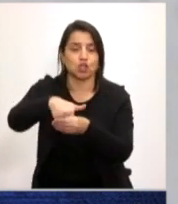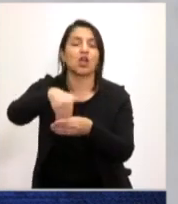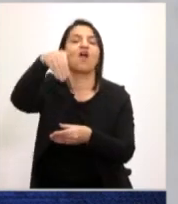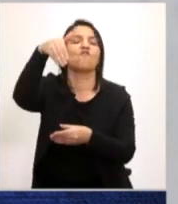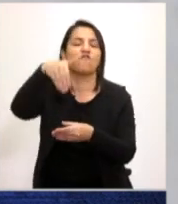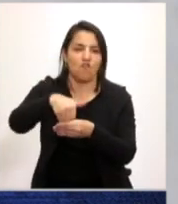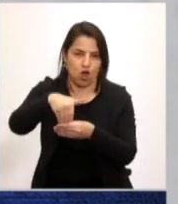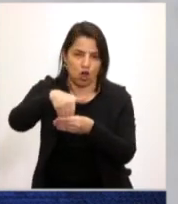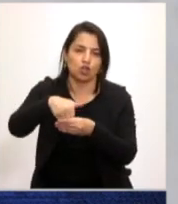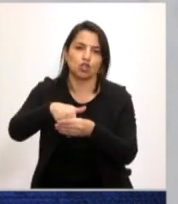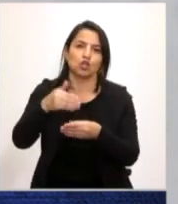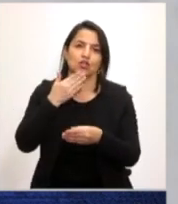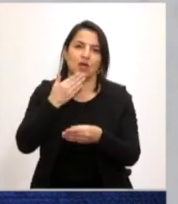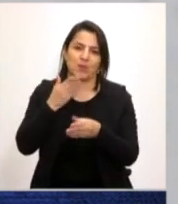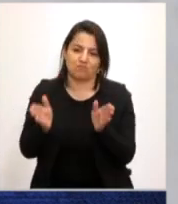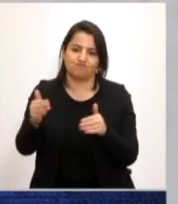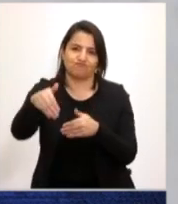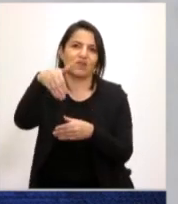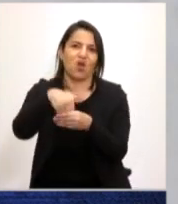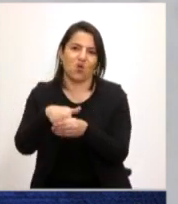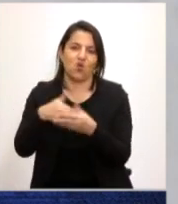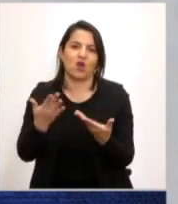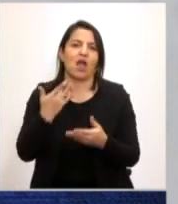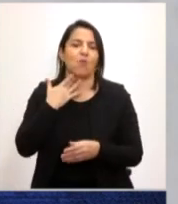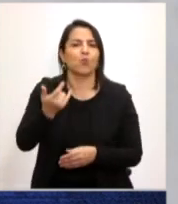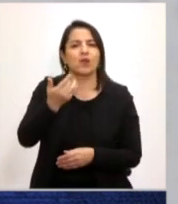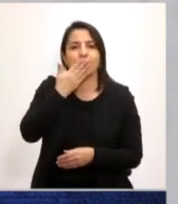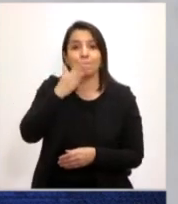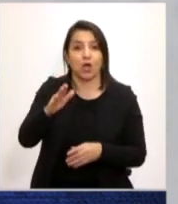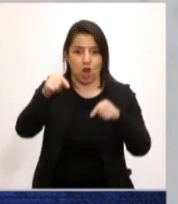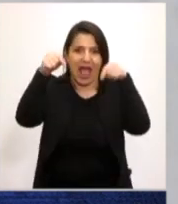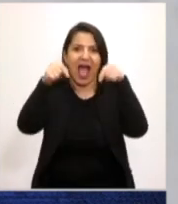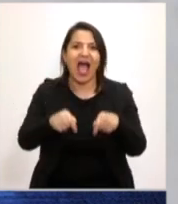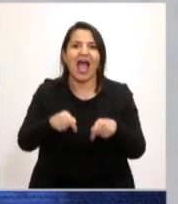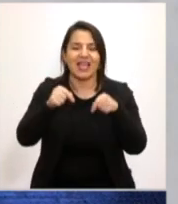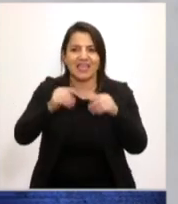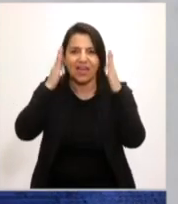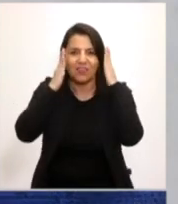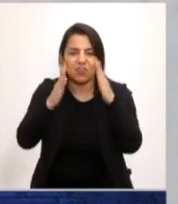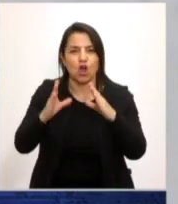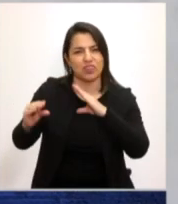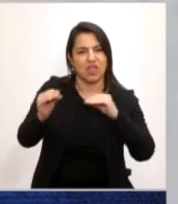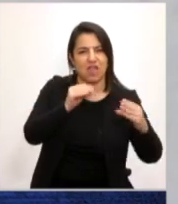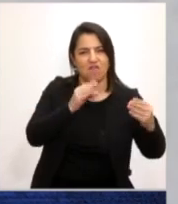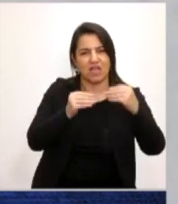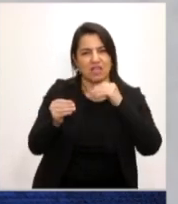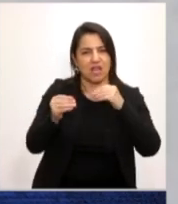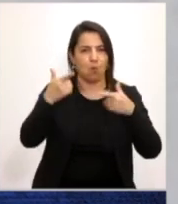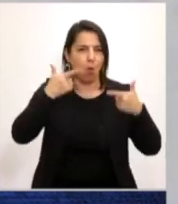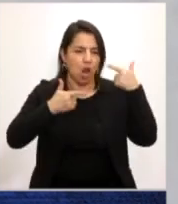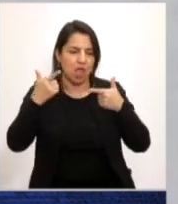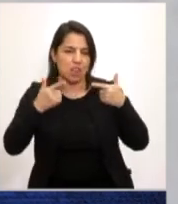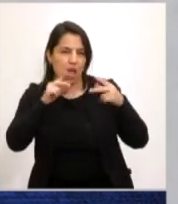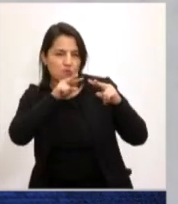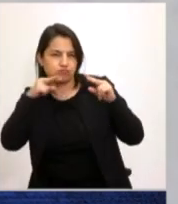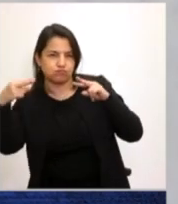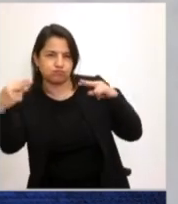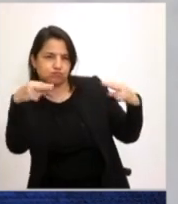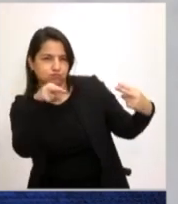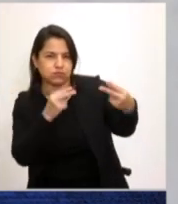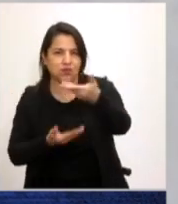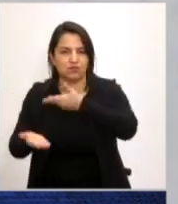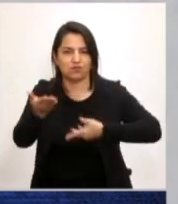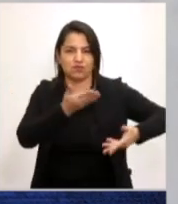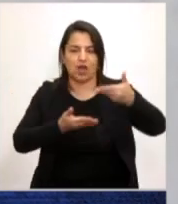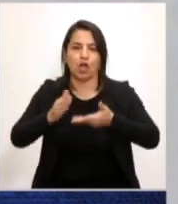supuesto, también en la urna. Porque prefiero escucharlos aquí y debatir con todas las miradas dentro, teniendo todos los elementos